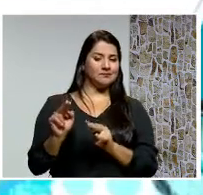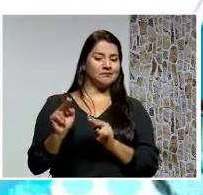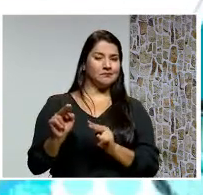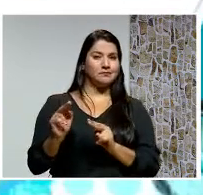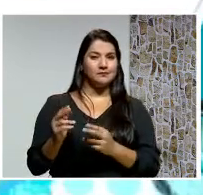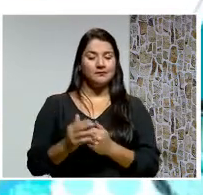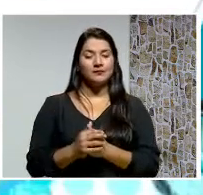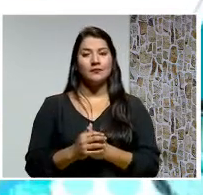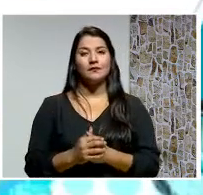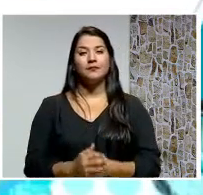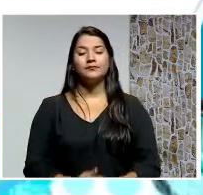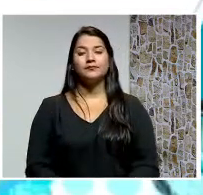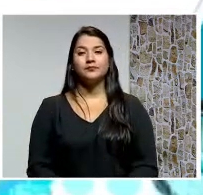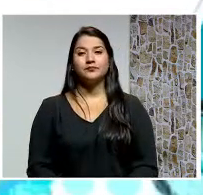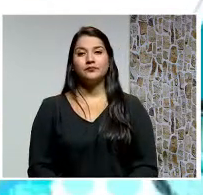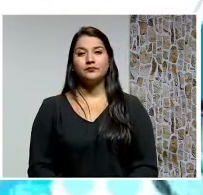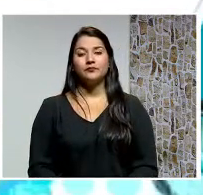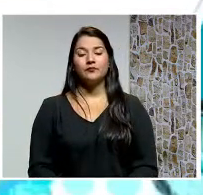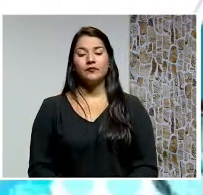en el valor de la tasa.